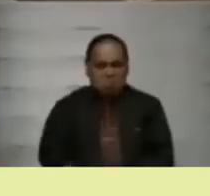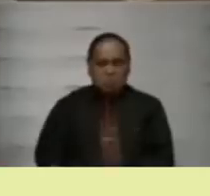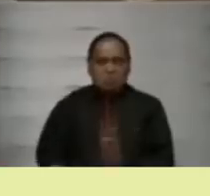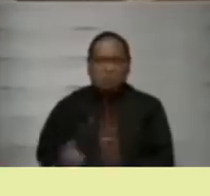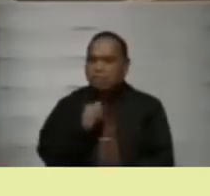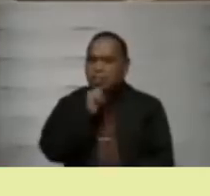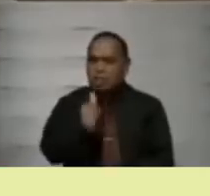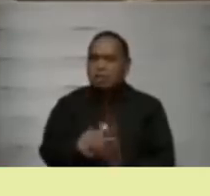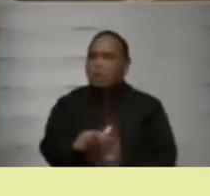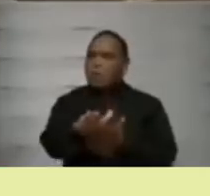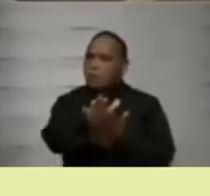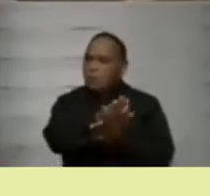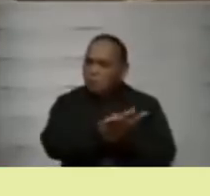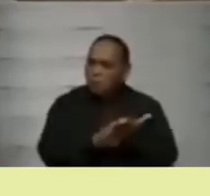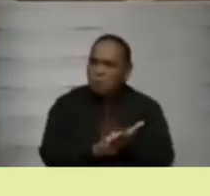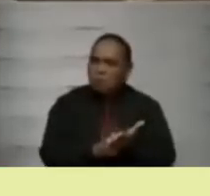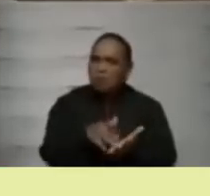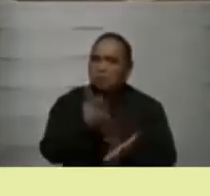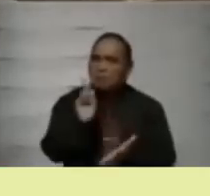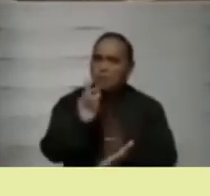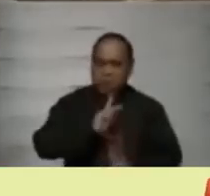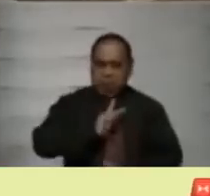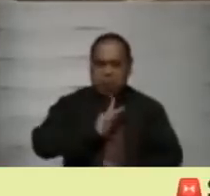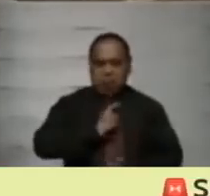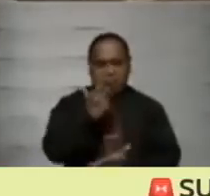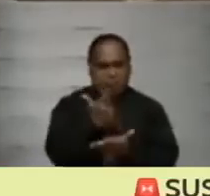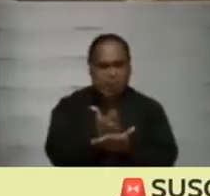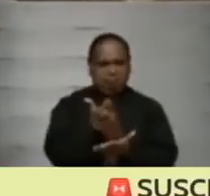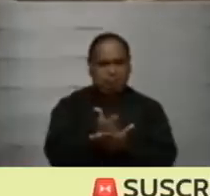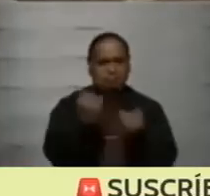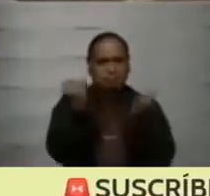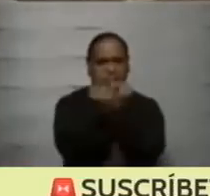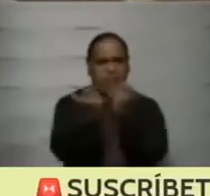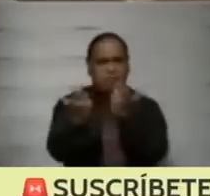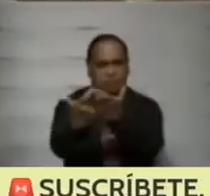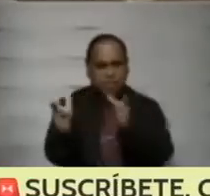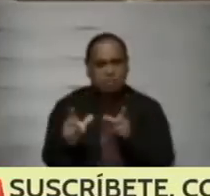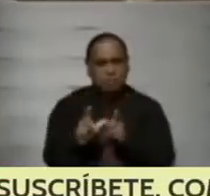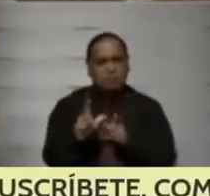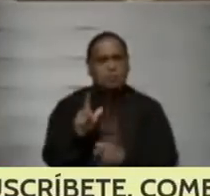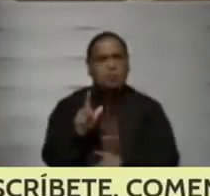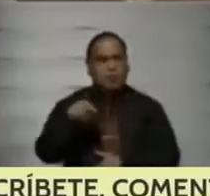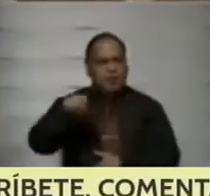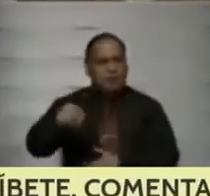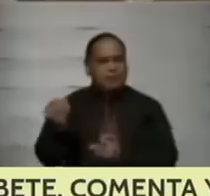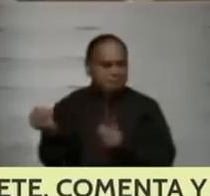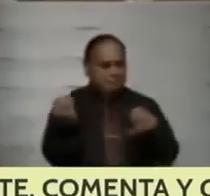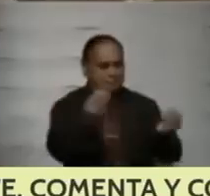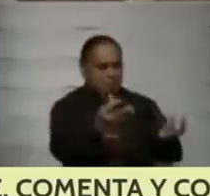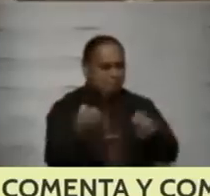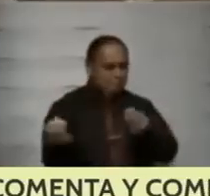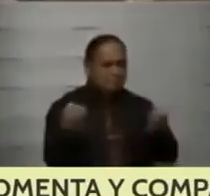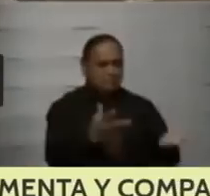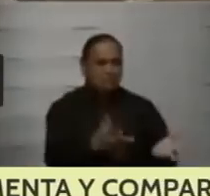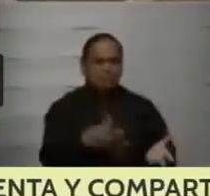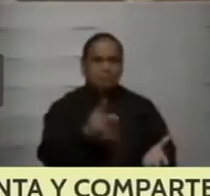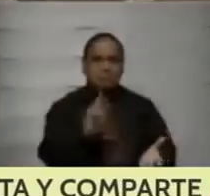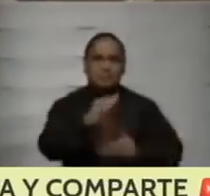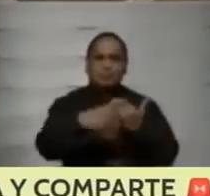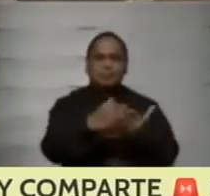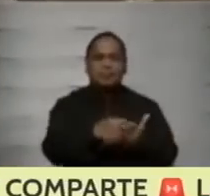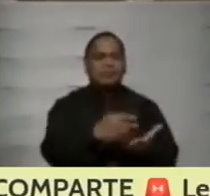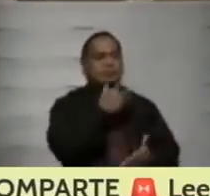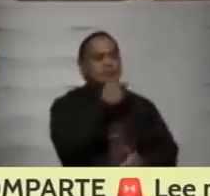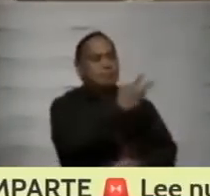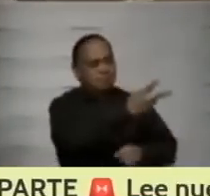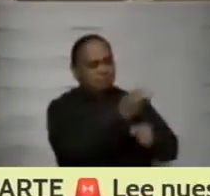humilde. Ahora ya él tenía sus recursos propios y los que le podía dar el partido. Y después, pues lo proyectamos y fue diputado